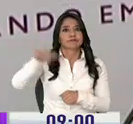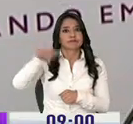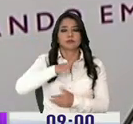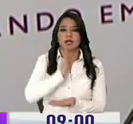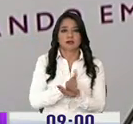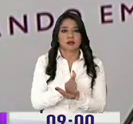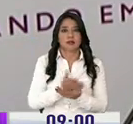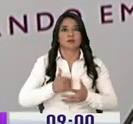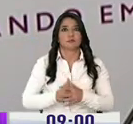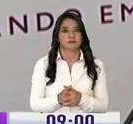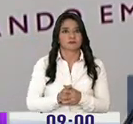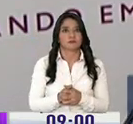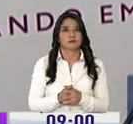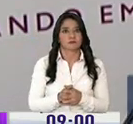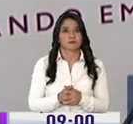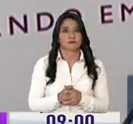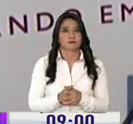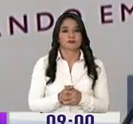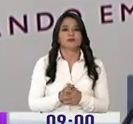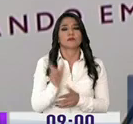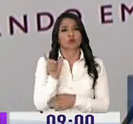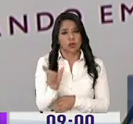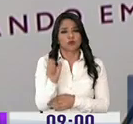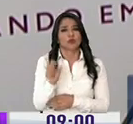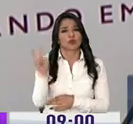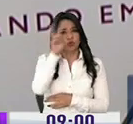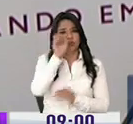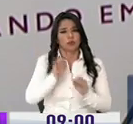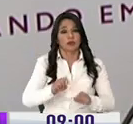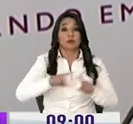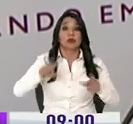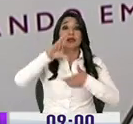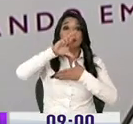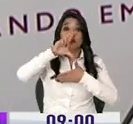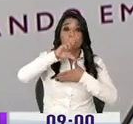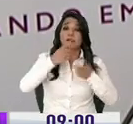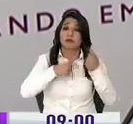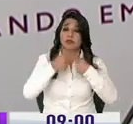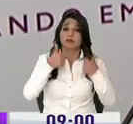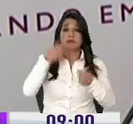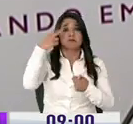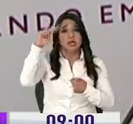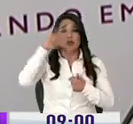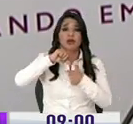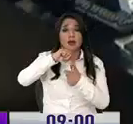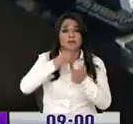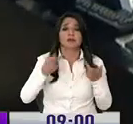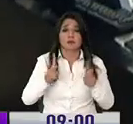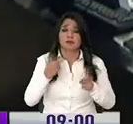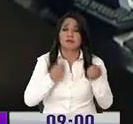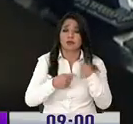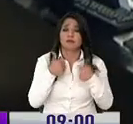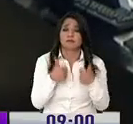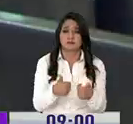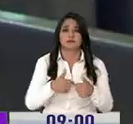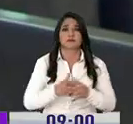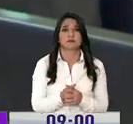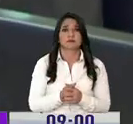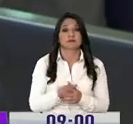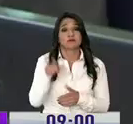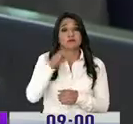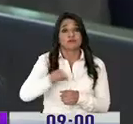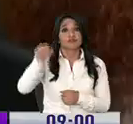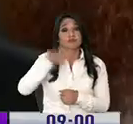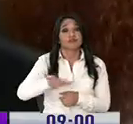Está la devolución del tour, está la devolución del boleto, pero de ahí lo que es Latinoamérica, estamos vendiendo muy bien México, se está vendiendo muy bien el Caribe. En todo caso, quienes